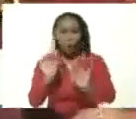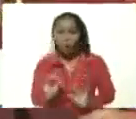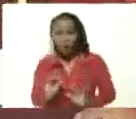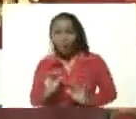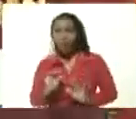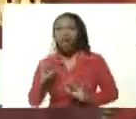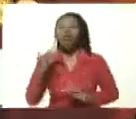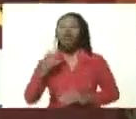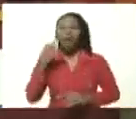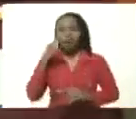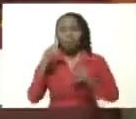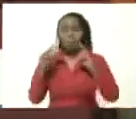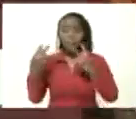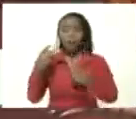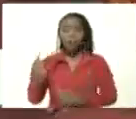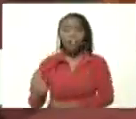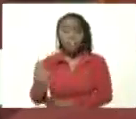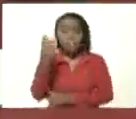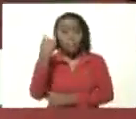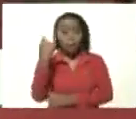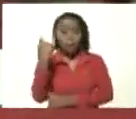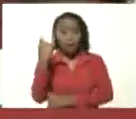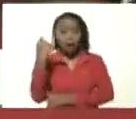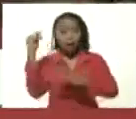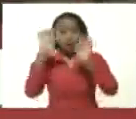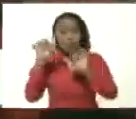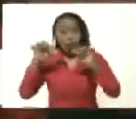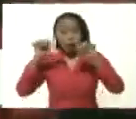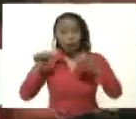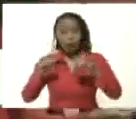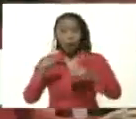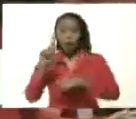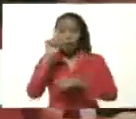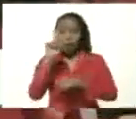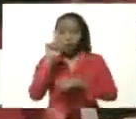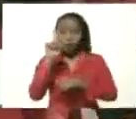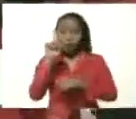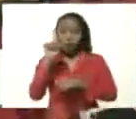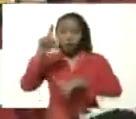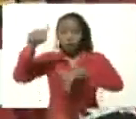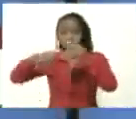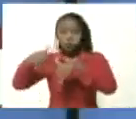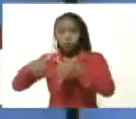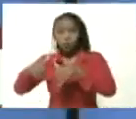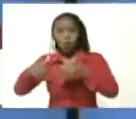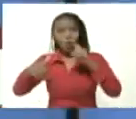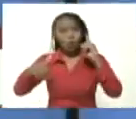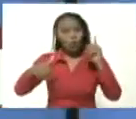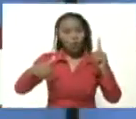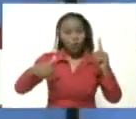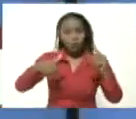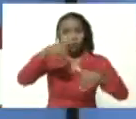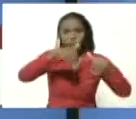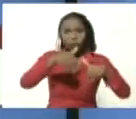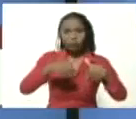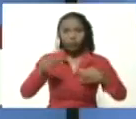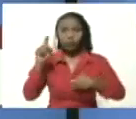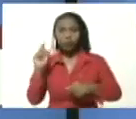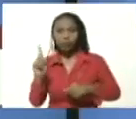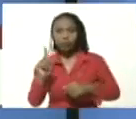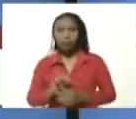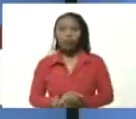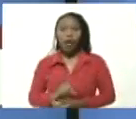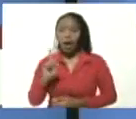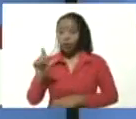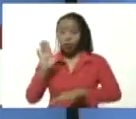garantiza, mira, la primera garantía es un elector, un voto. Eso